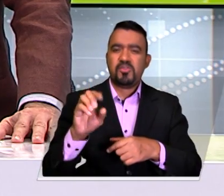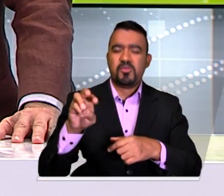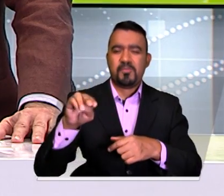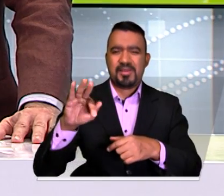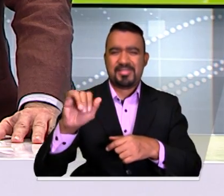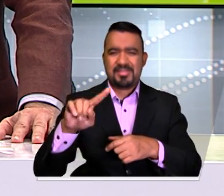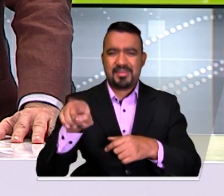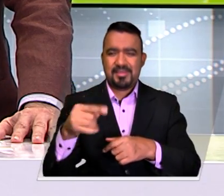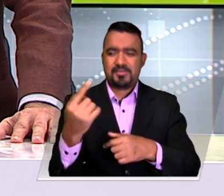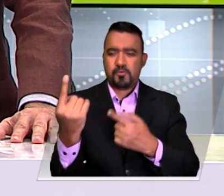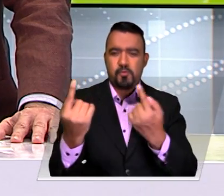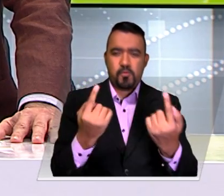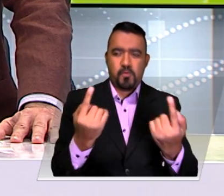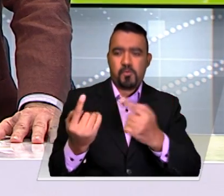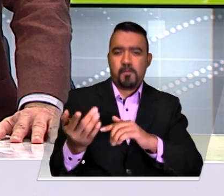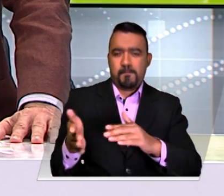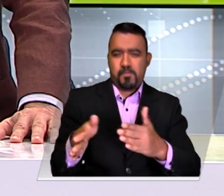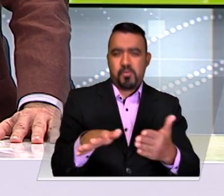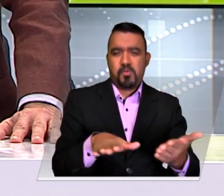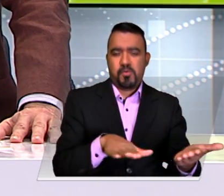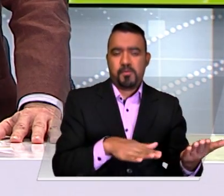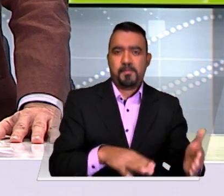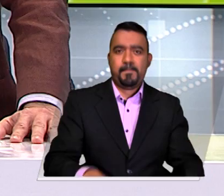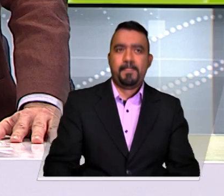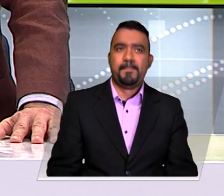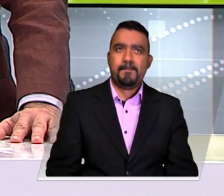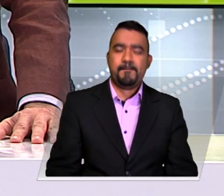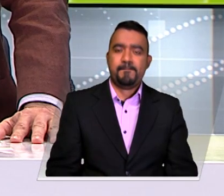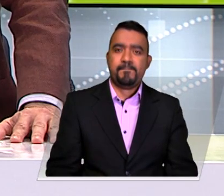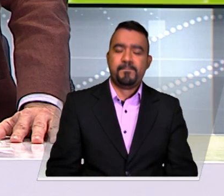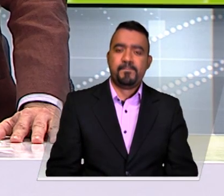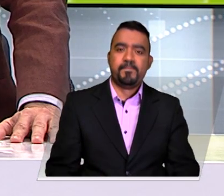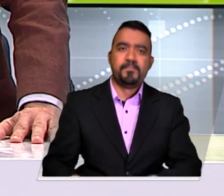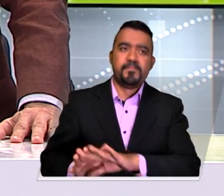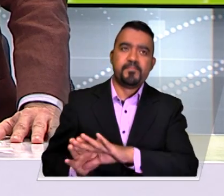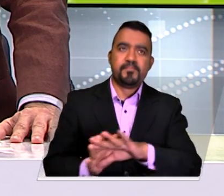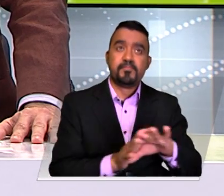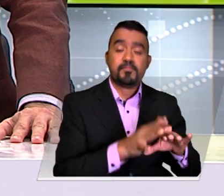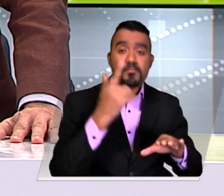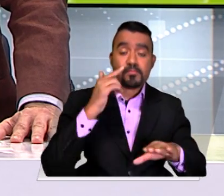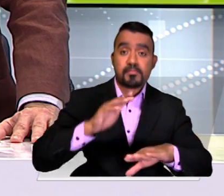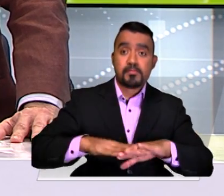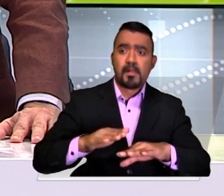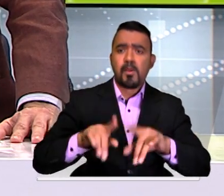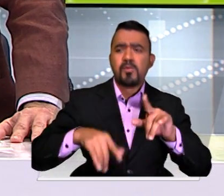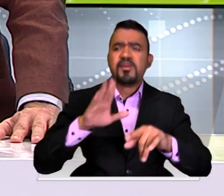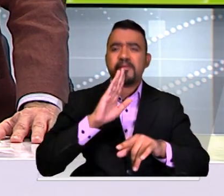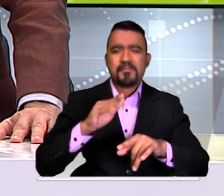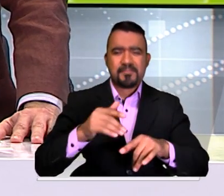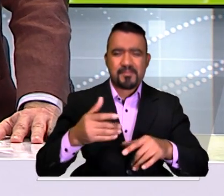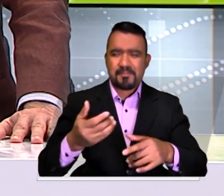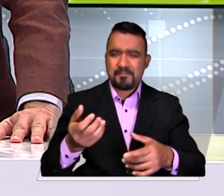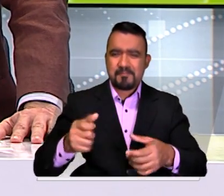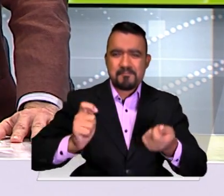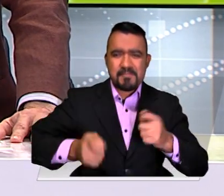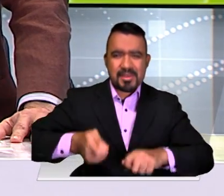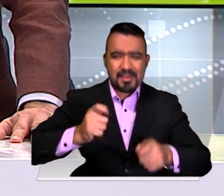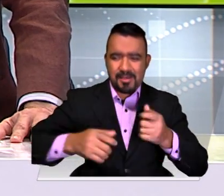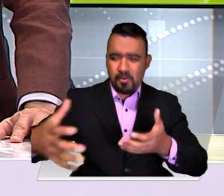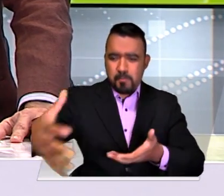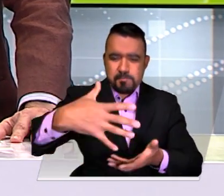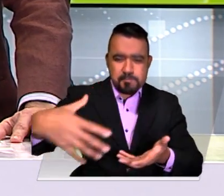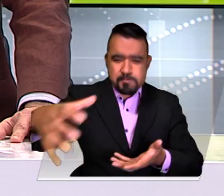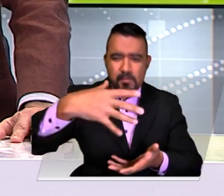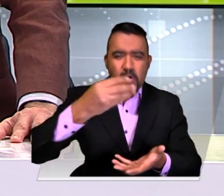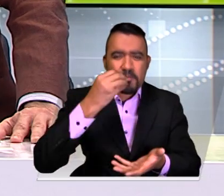Vamos ahora a Yarumal, donde se han recogido más de 3.500 mercados para las familias que se han visto afectadas por la pandemia. Una muestra